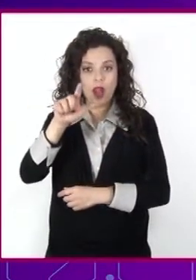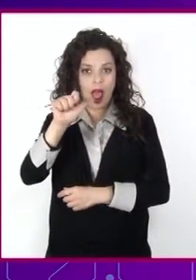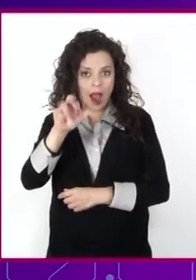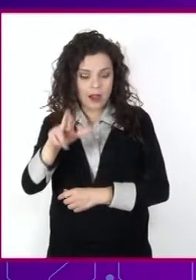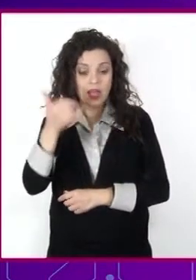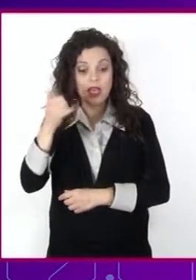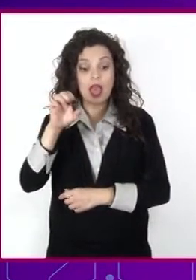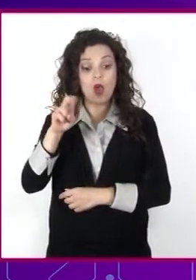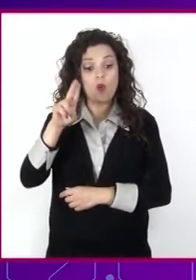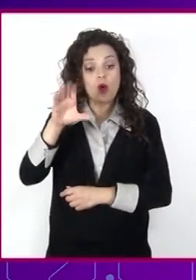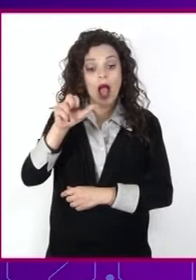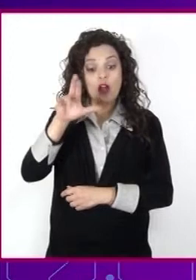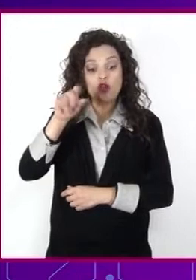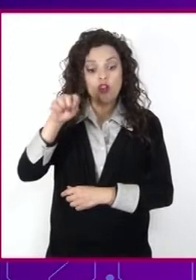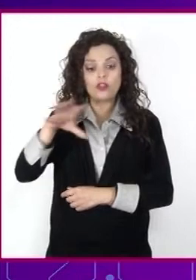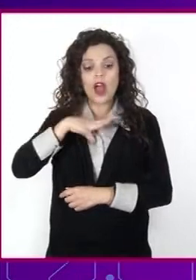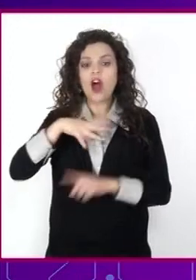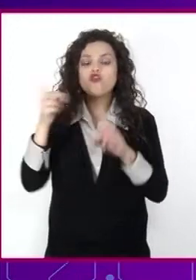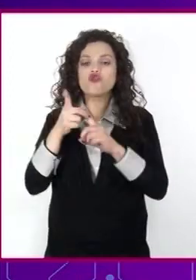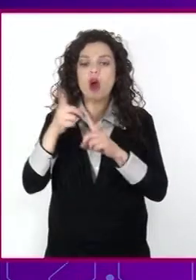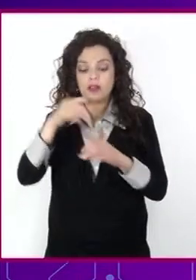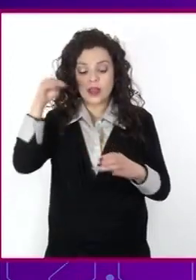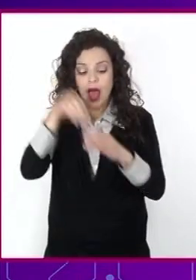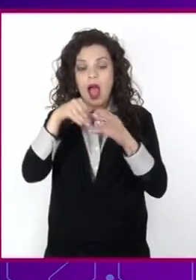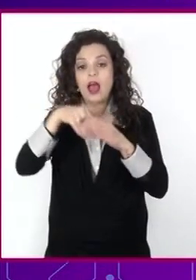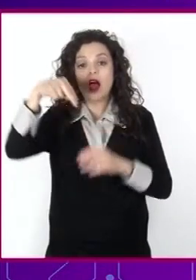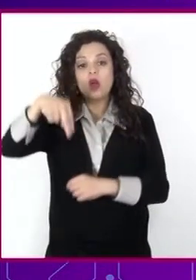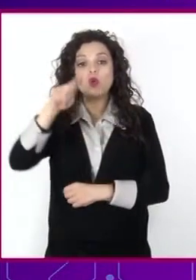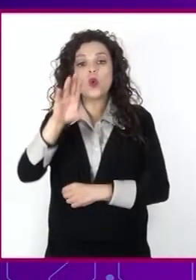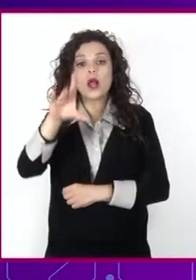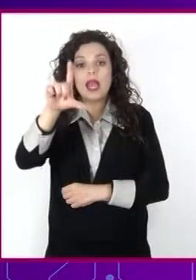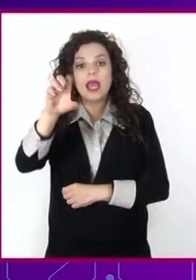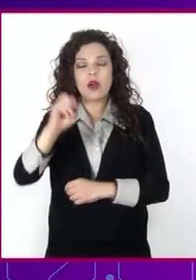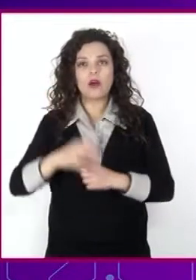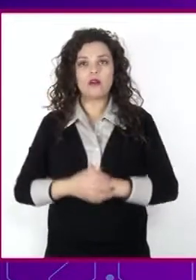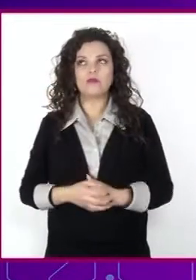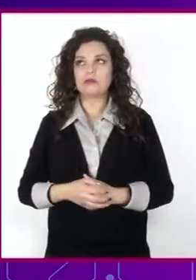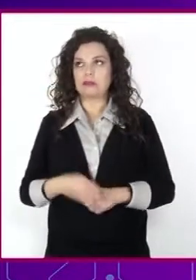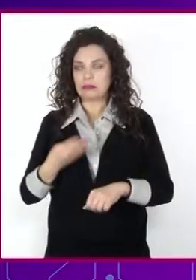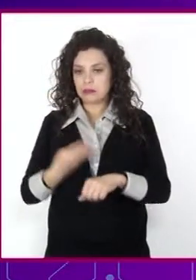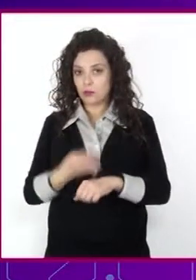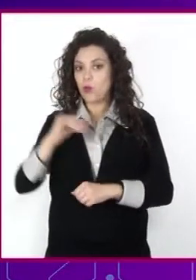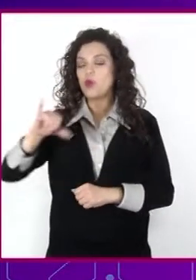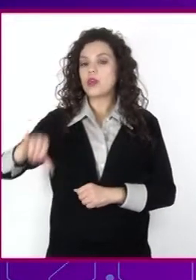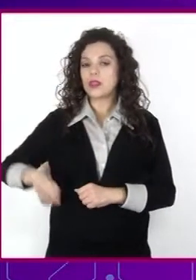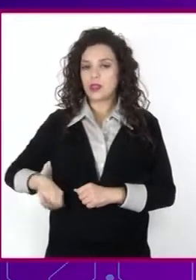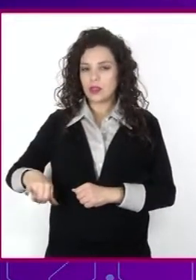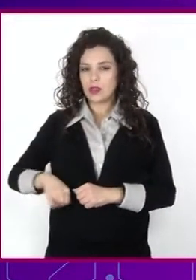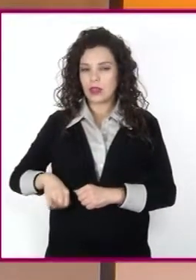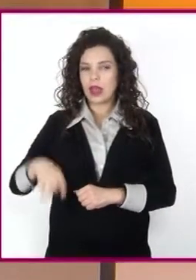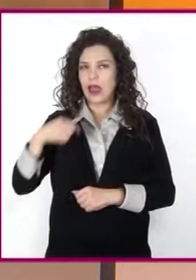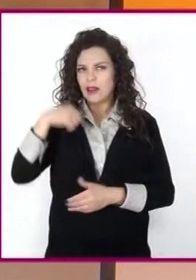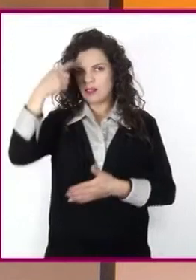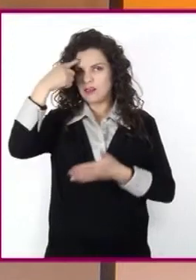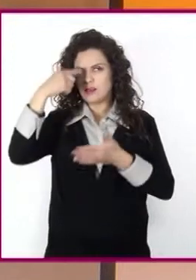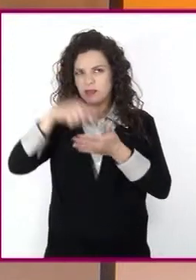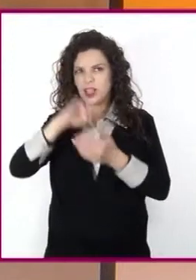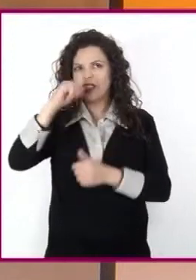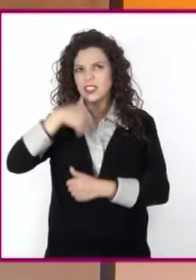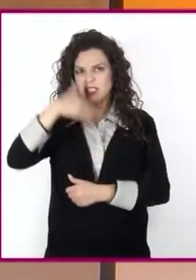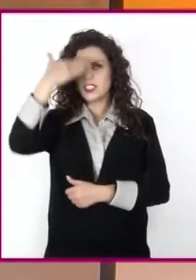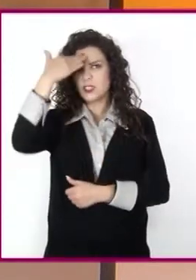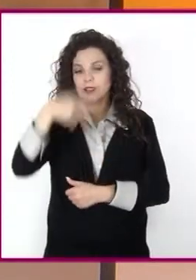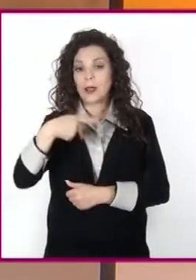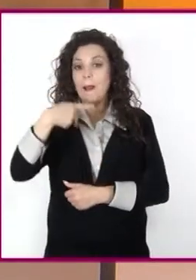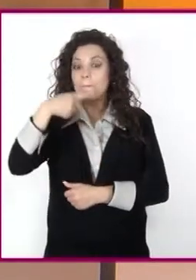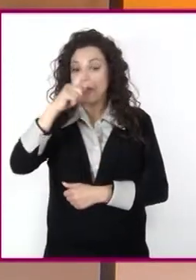podemos encontrar dentro del núcleo. Interesante pista. Creo saber cuál es la respuesta, pero para